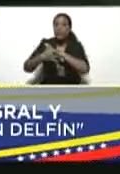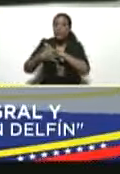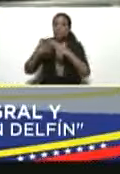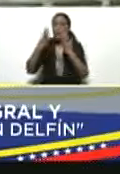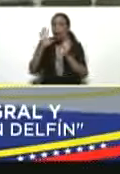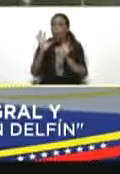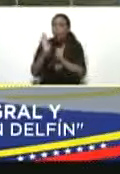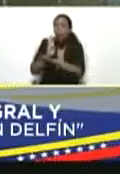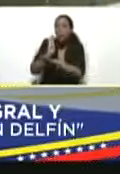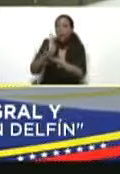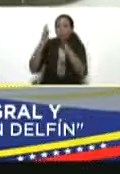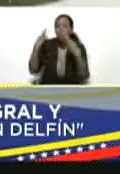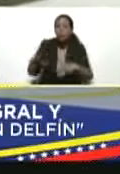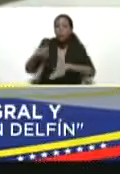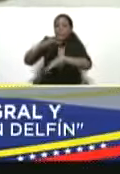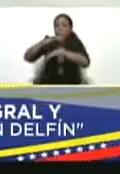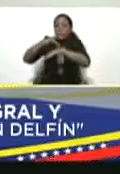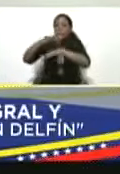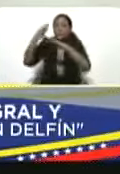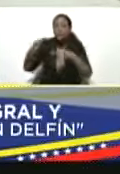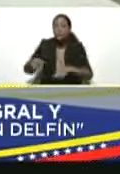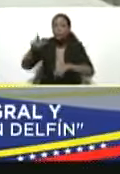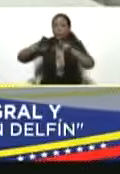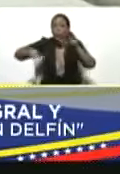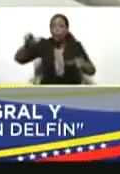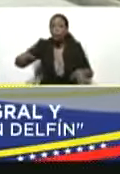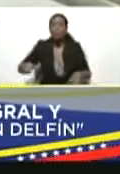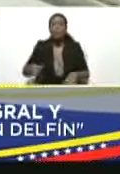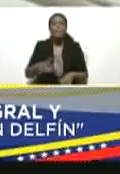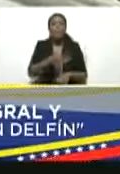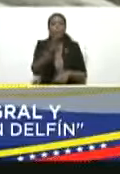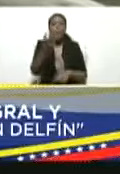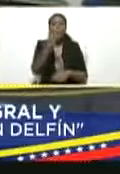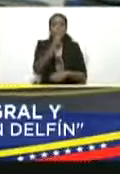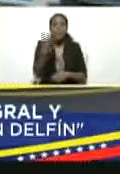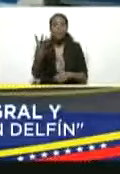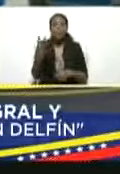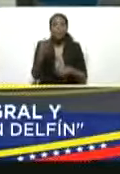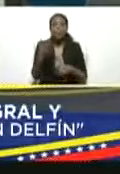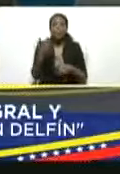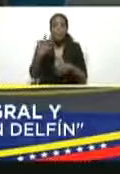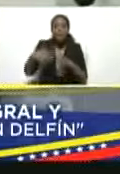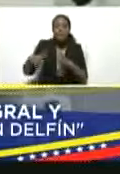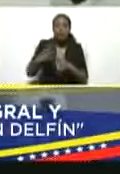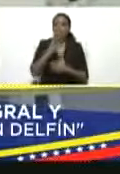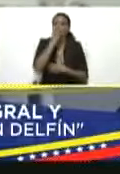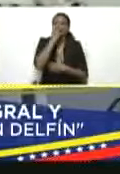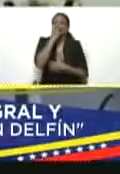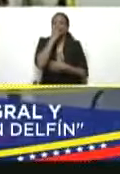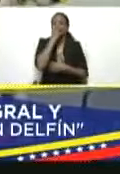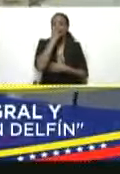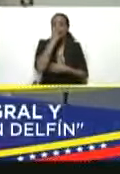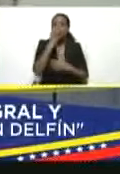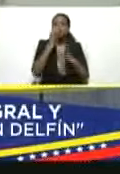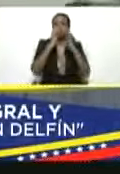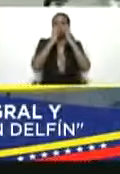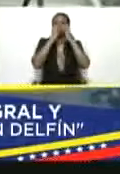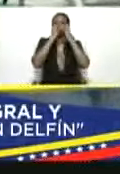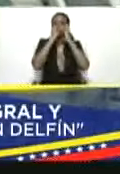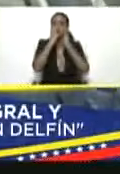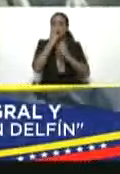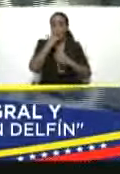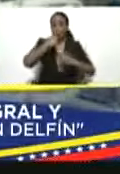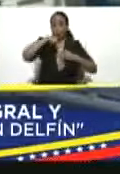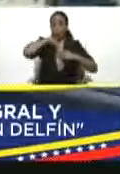intensiva de este centro porque como usted puede observar tenemos ventiladores de alta proyección multiparámetros